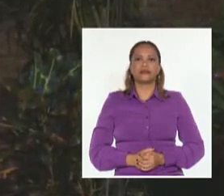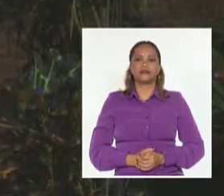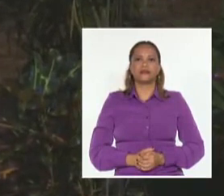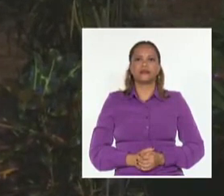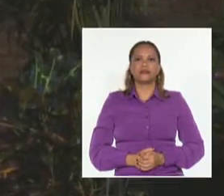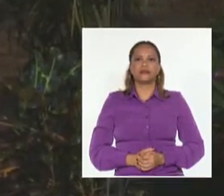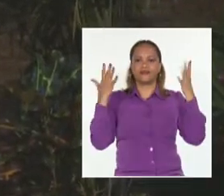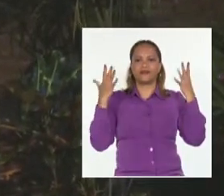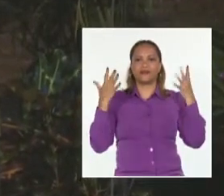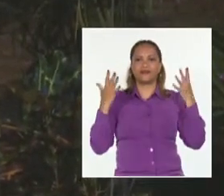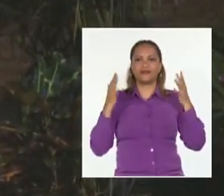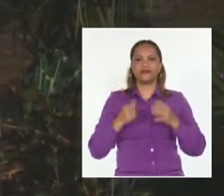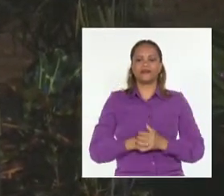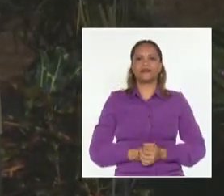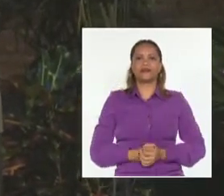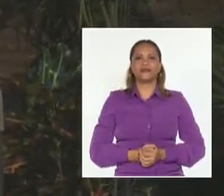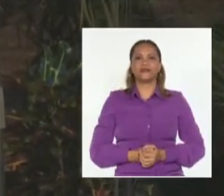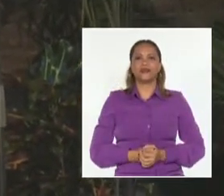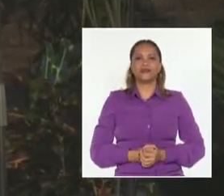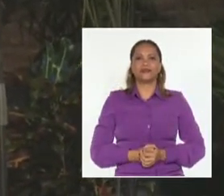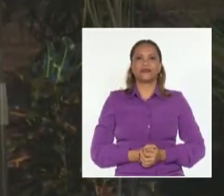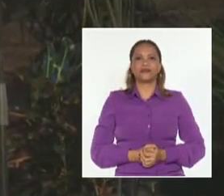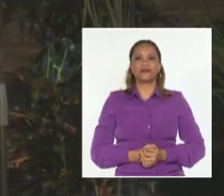de los revolucionarios.